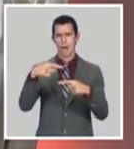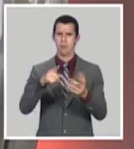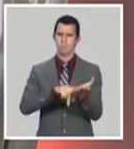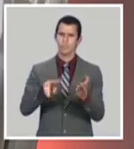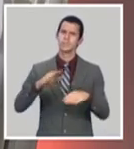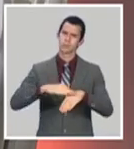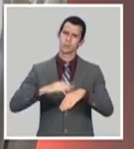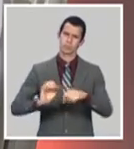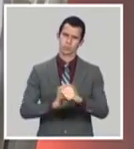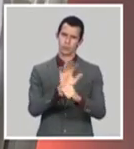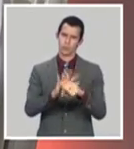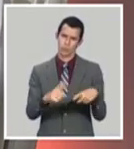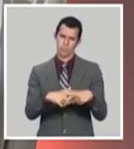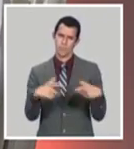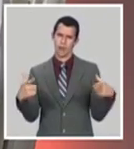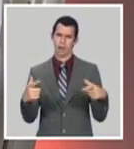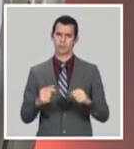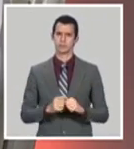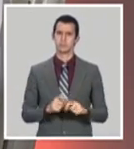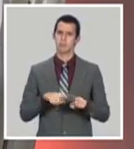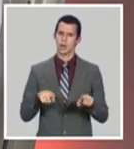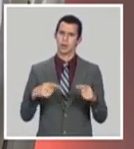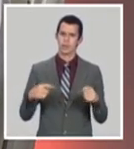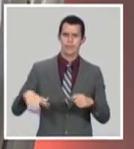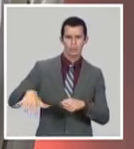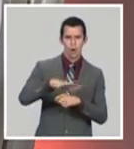ese sentido.